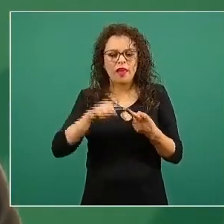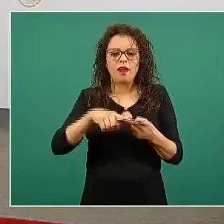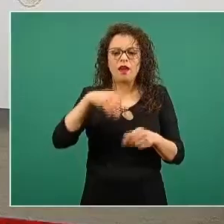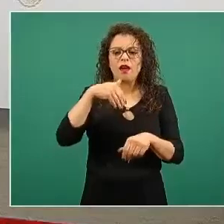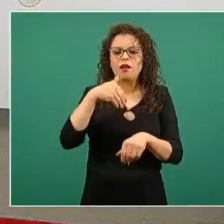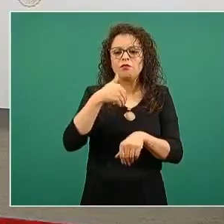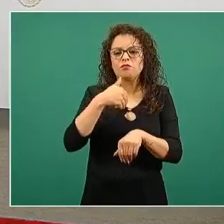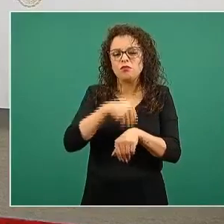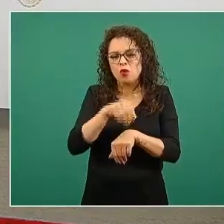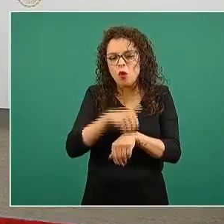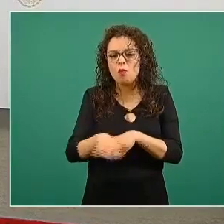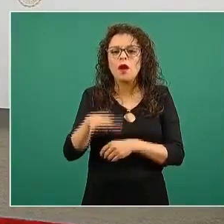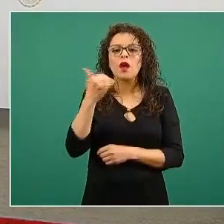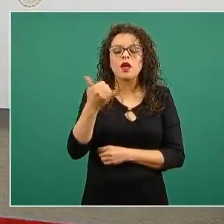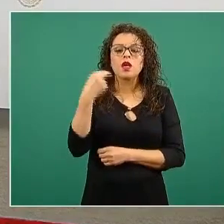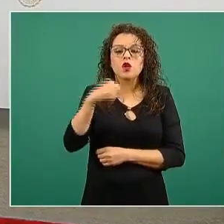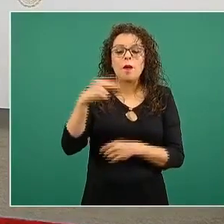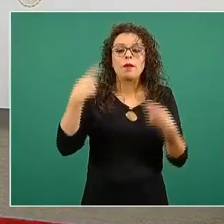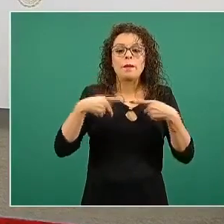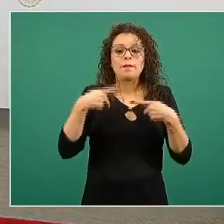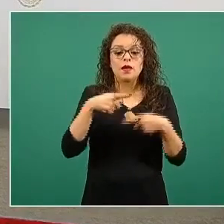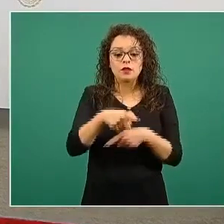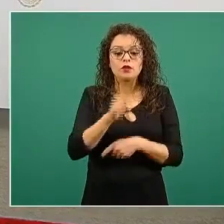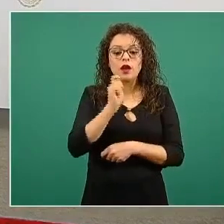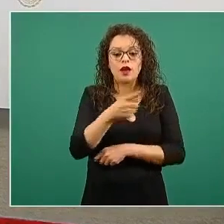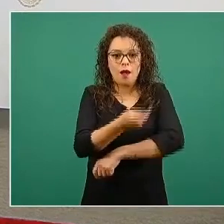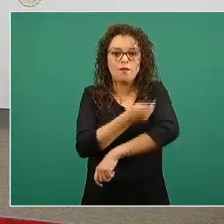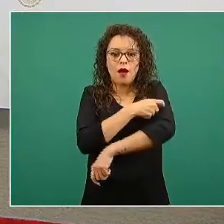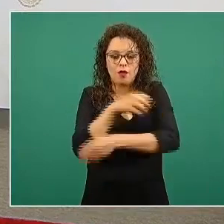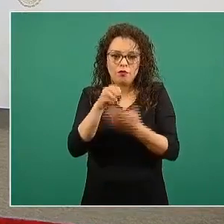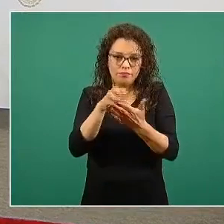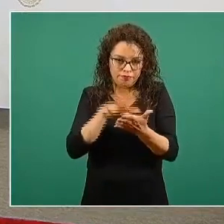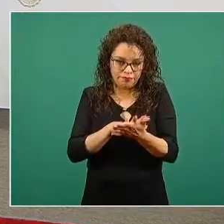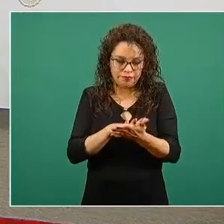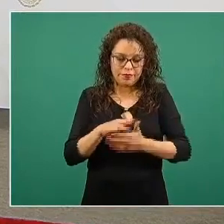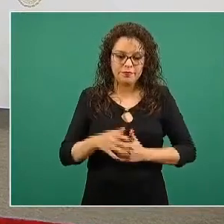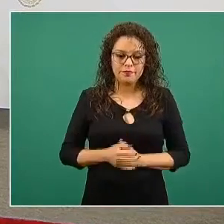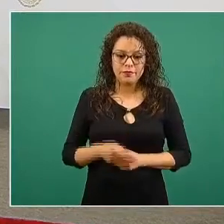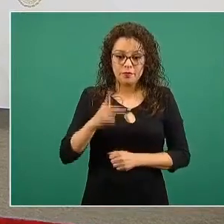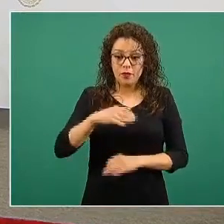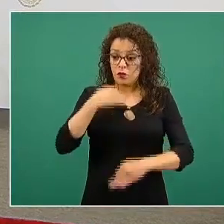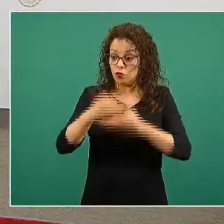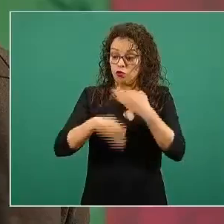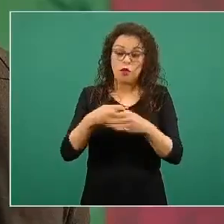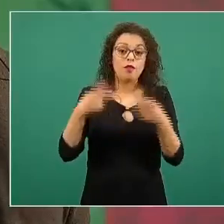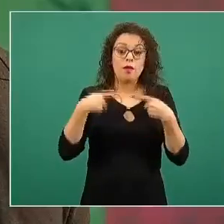vacunó. Sin embargo, ahora, como comentaba, tenemos la ventaja de que toda persona vacunada